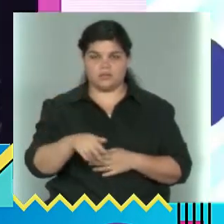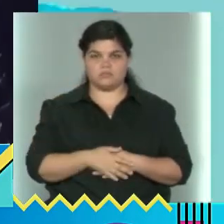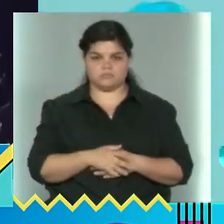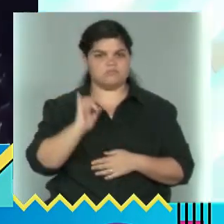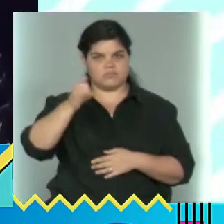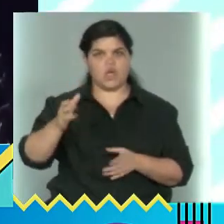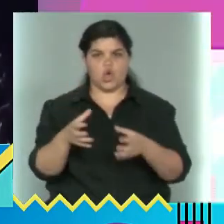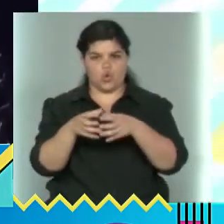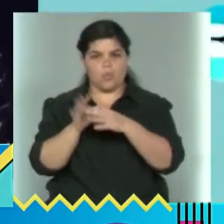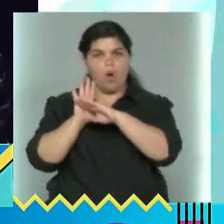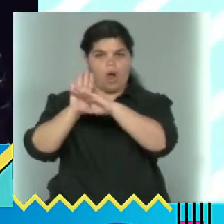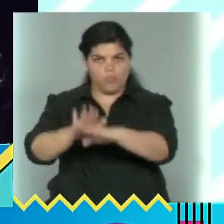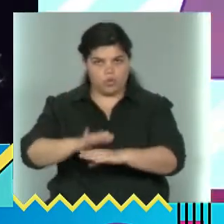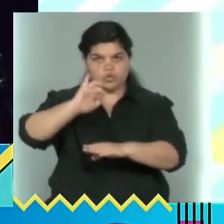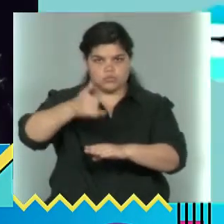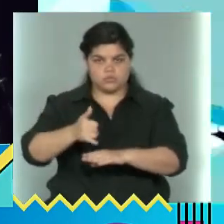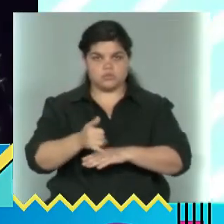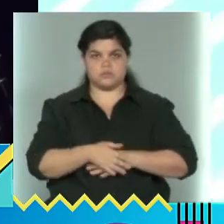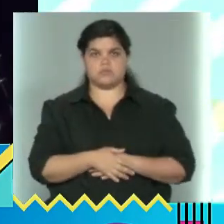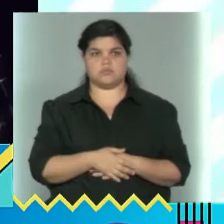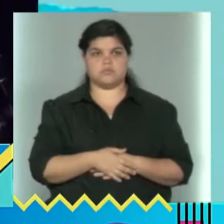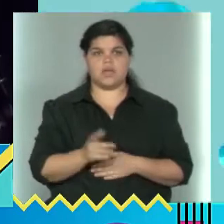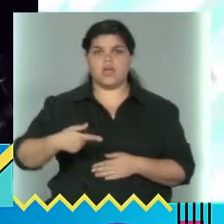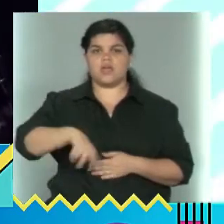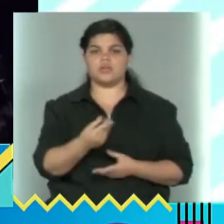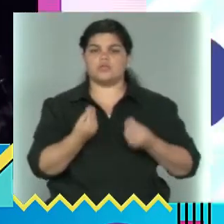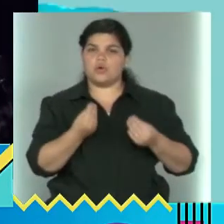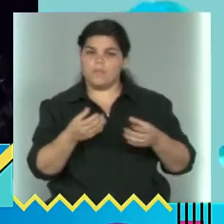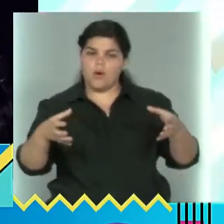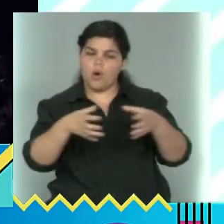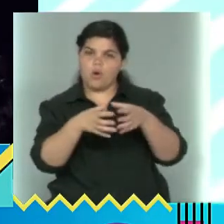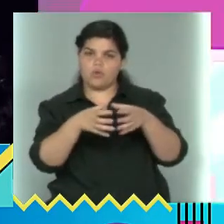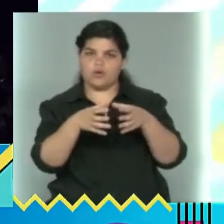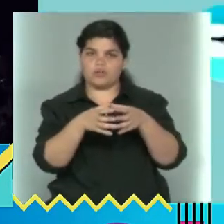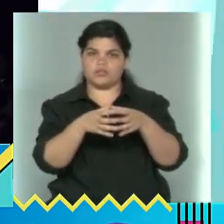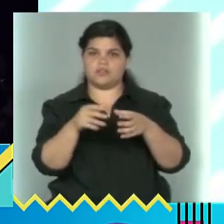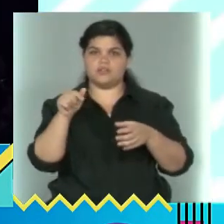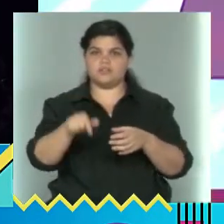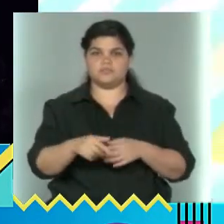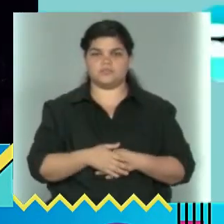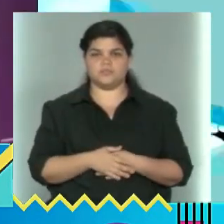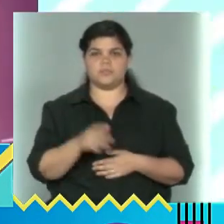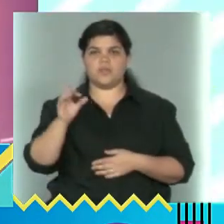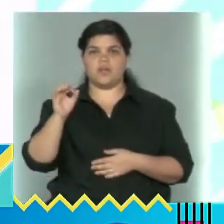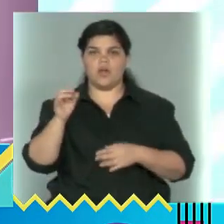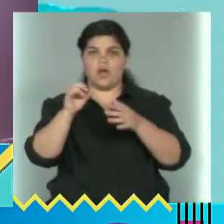de la población, bien cooptado por potencias occidentales, y acá hay que decirlo claramente,